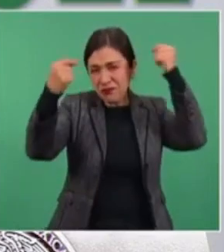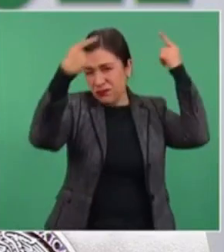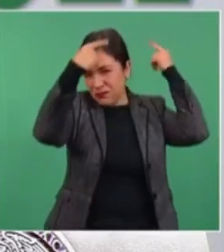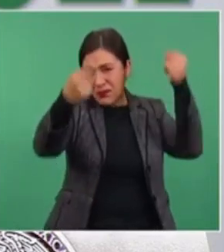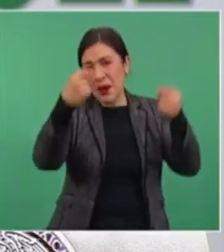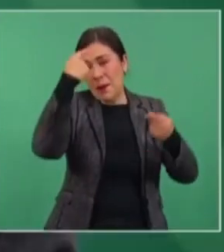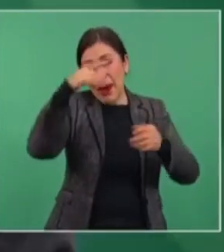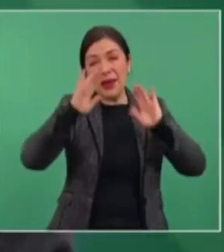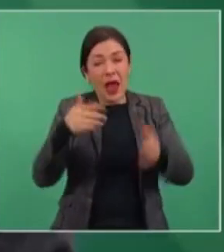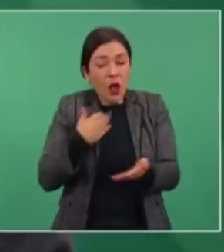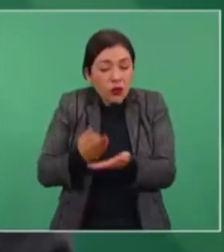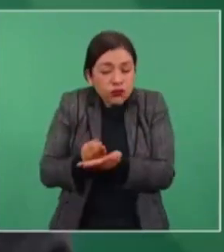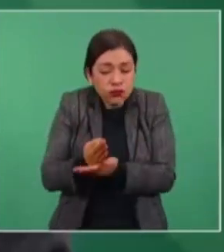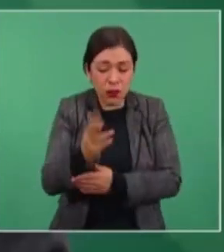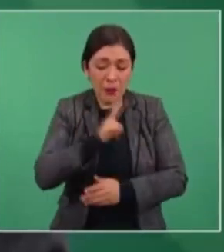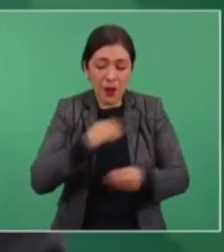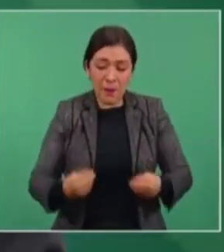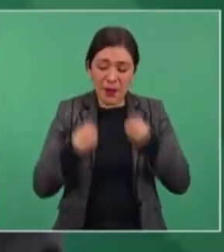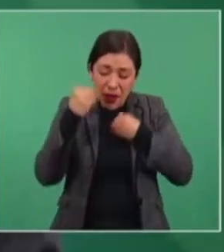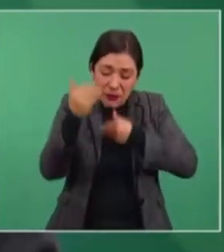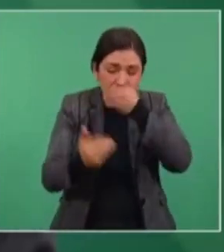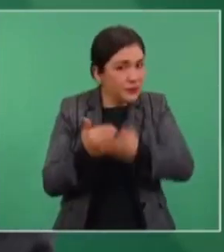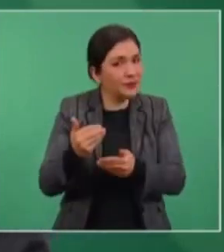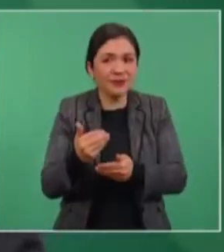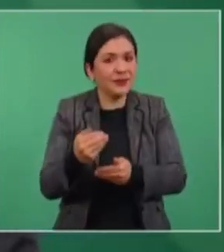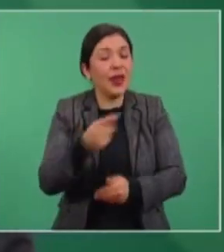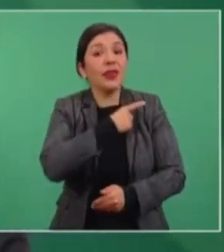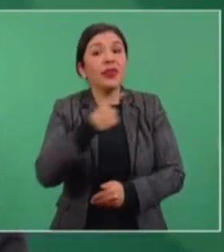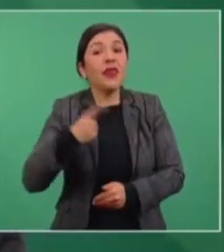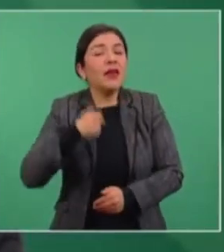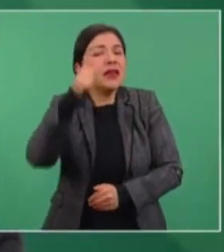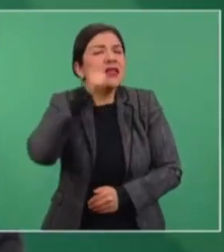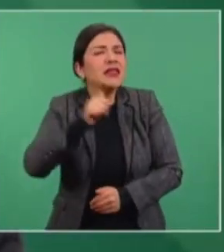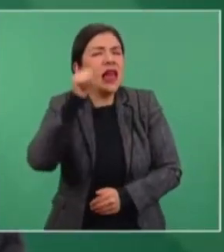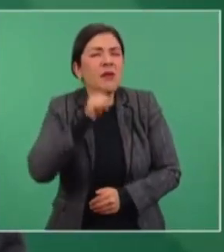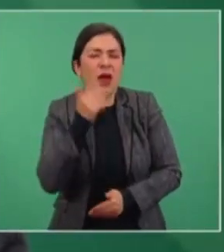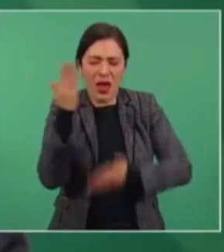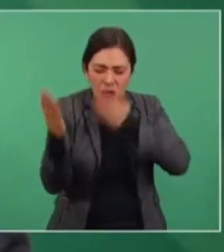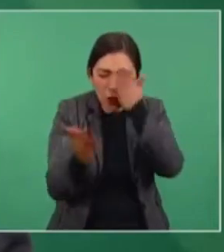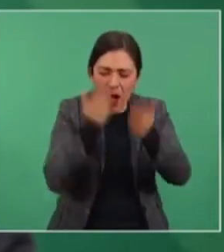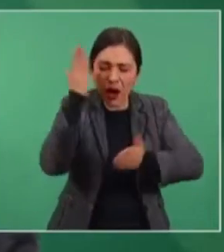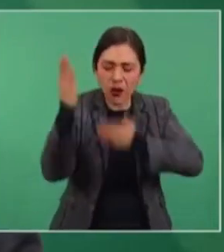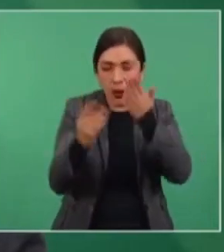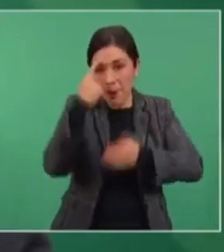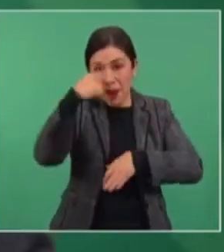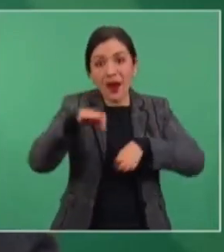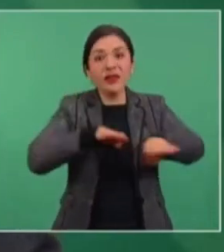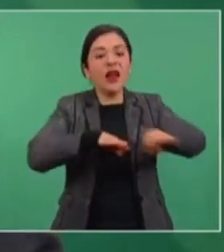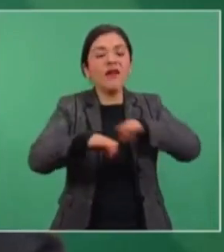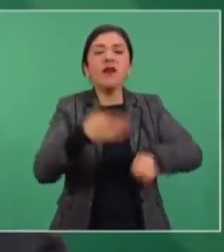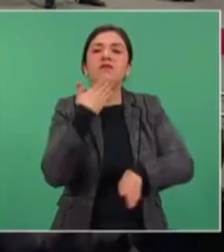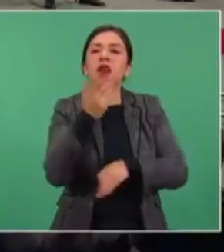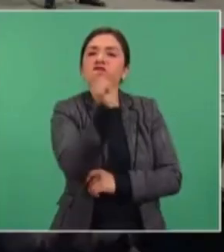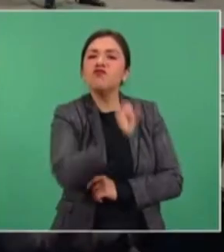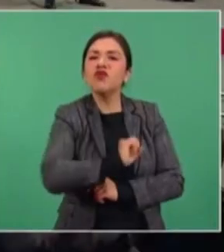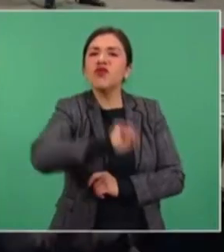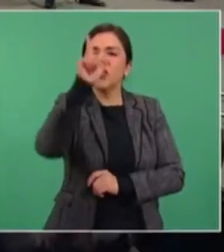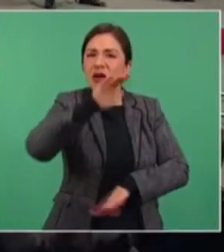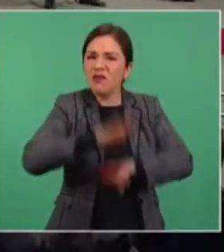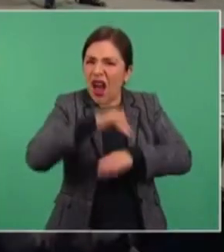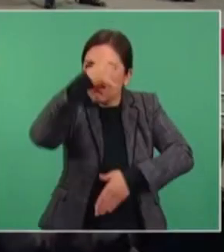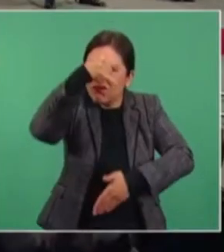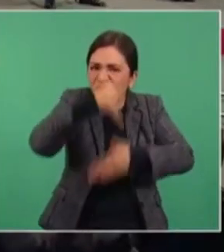vida, sino que se debe estudiar toda la vida para ejercer con excelencia la profesión. Con